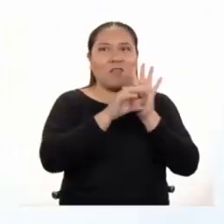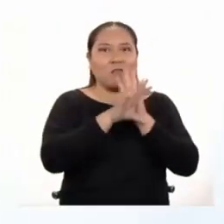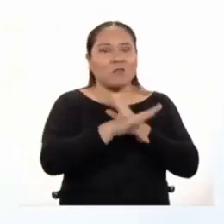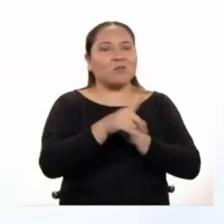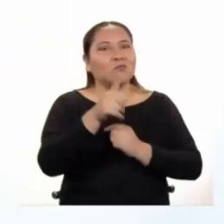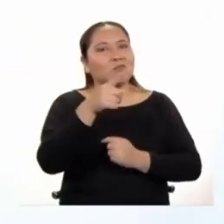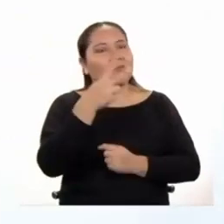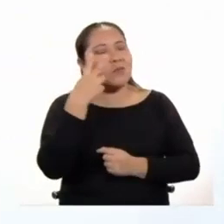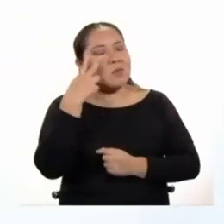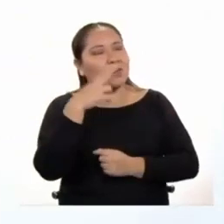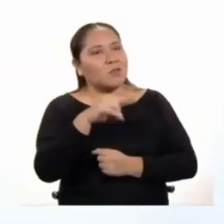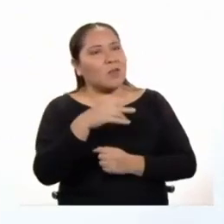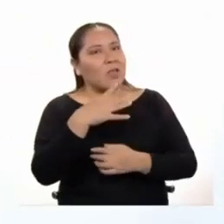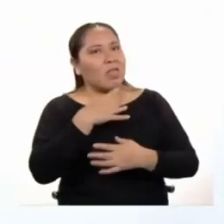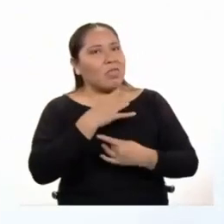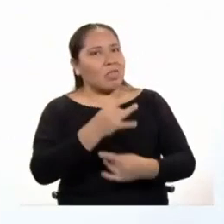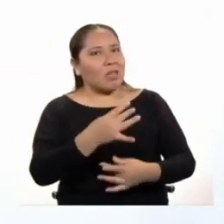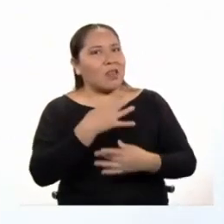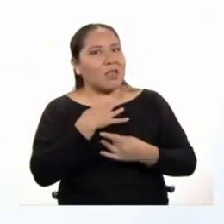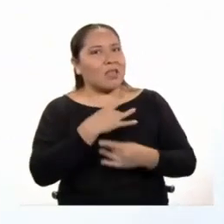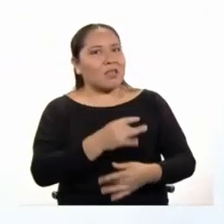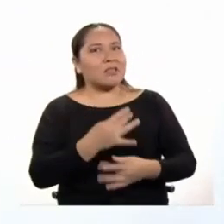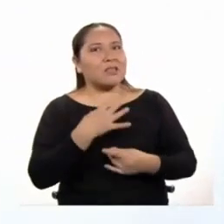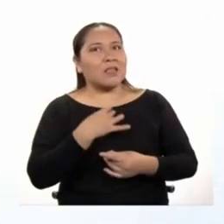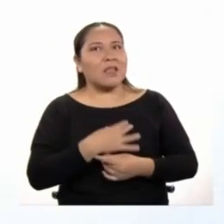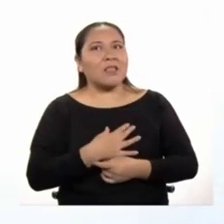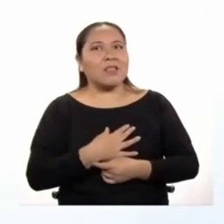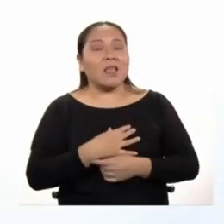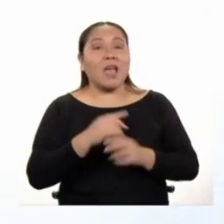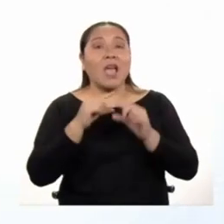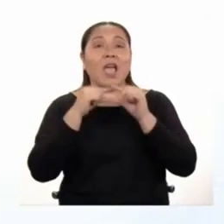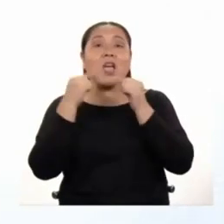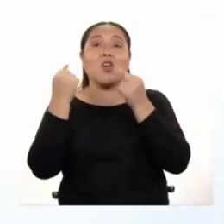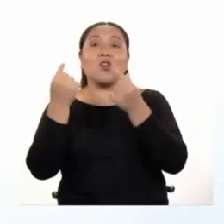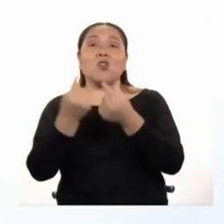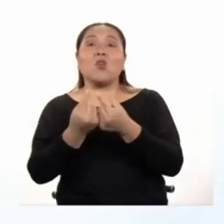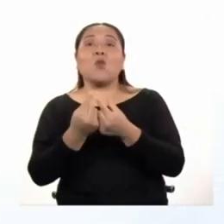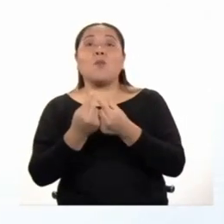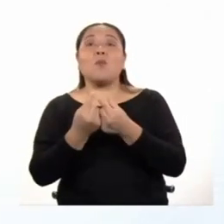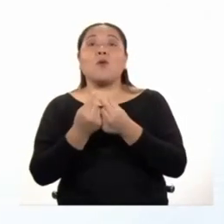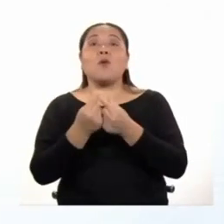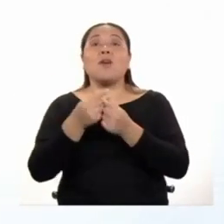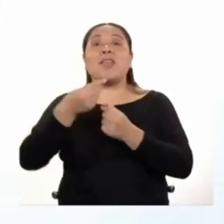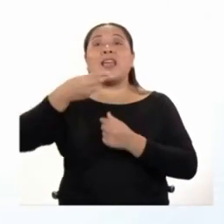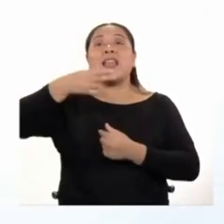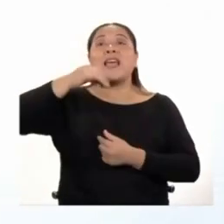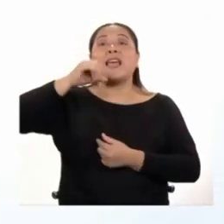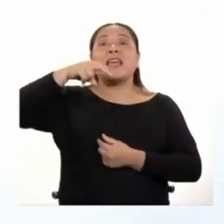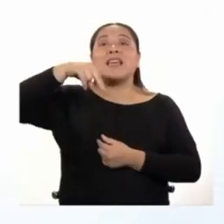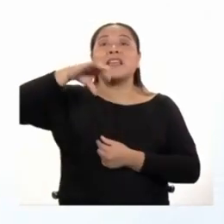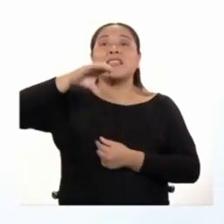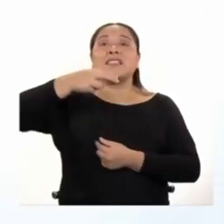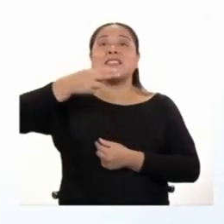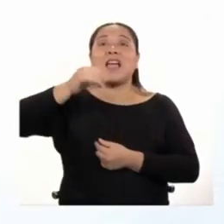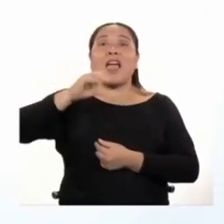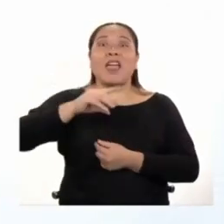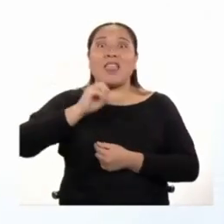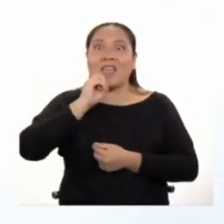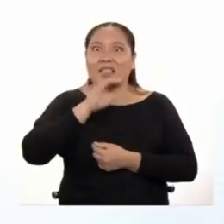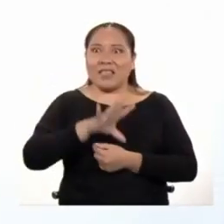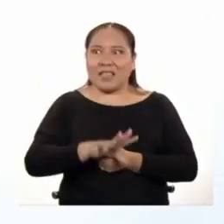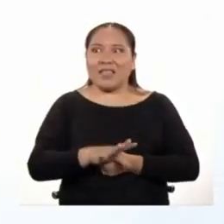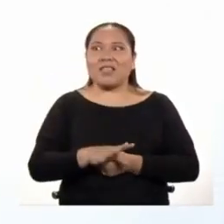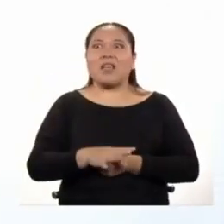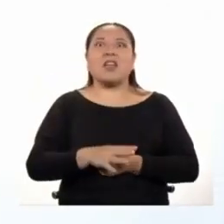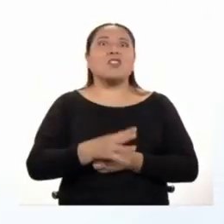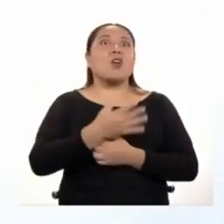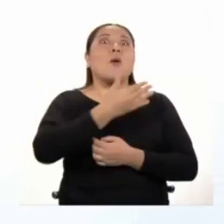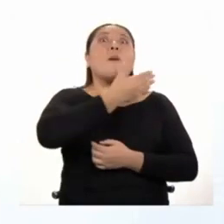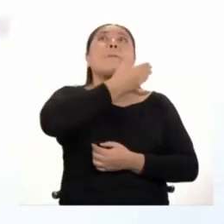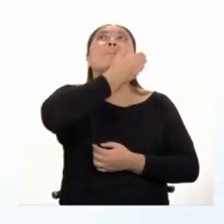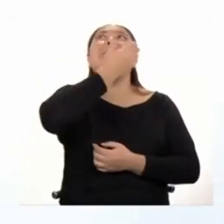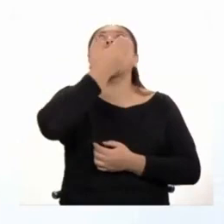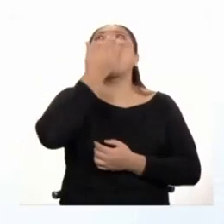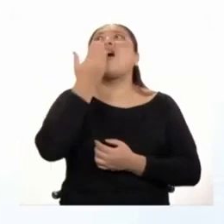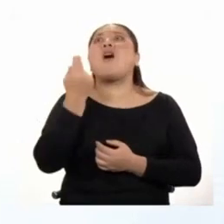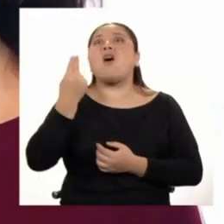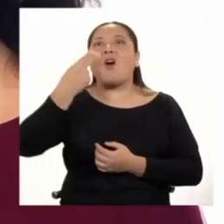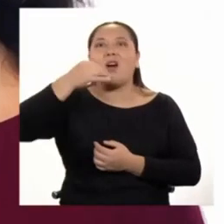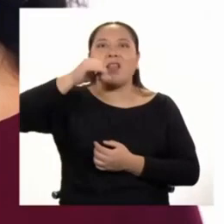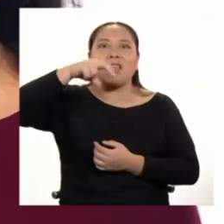parecido muy interesante el papel de la hinchada. Por algo dicen que somos la mejor hinchada del